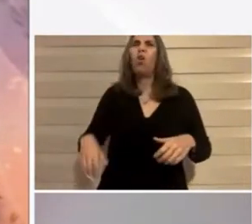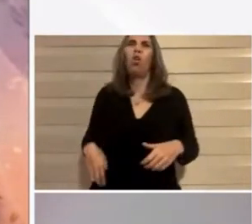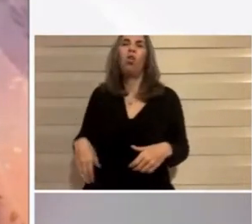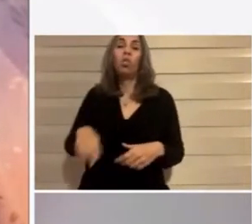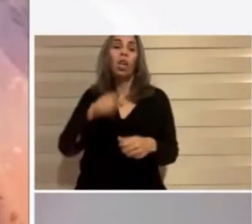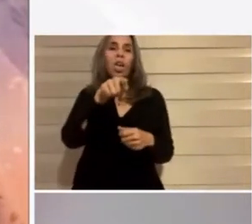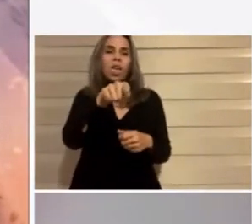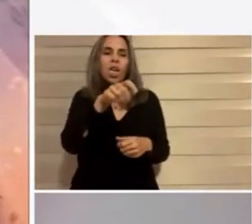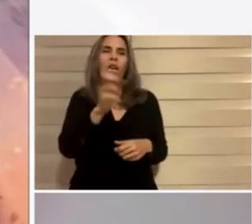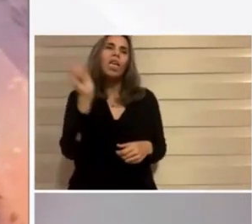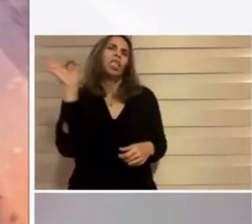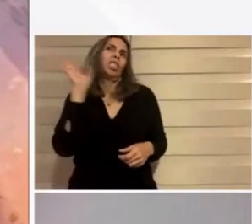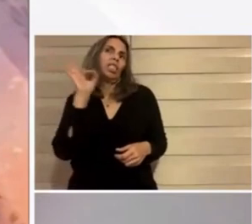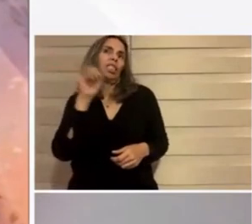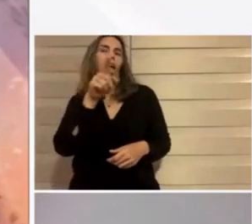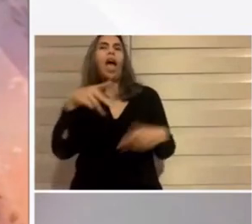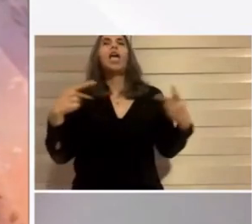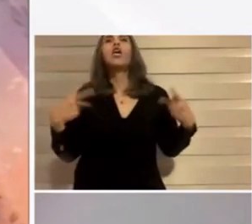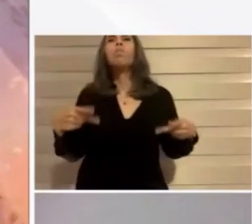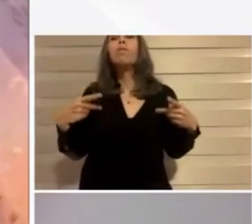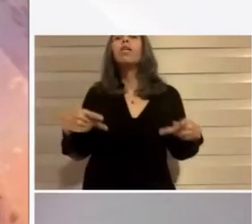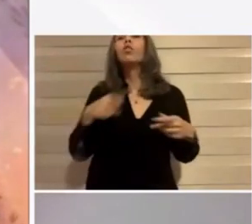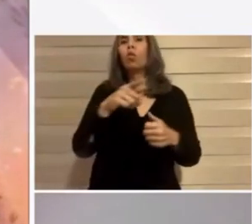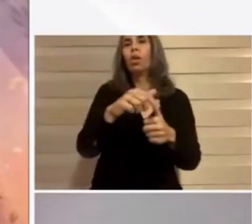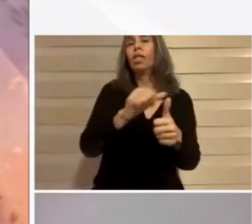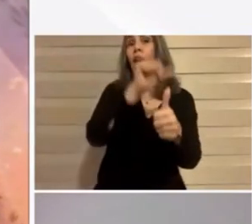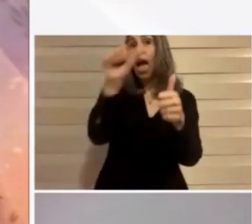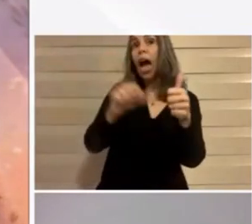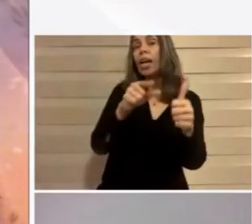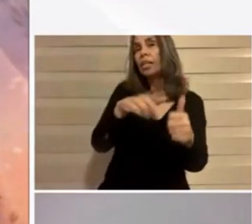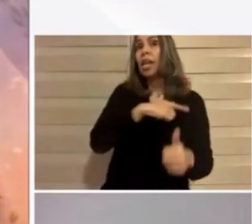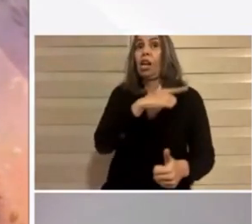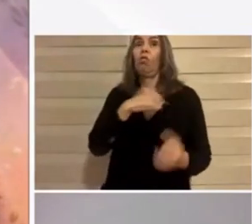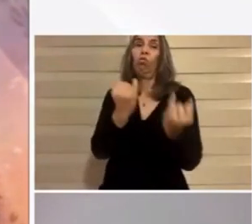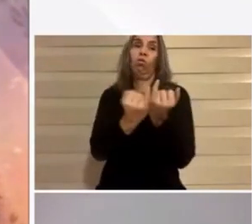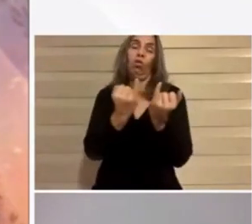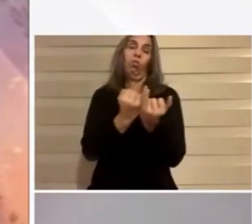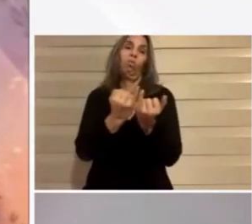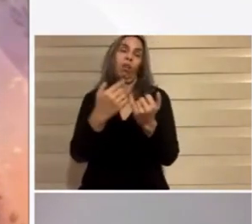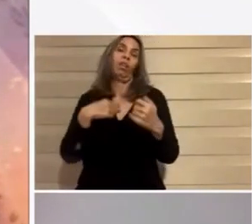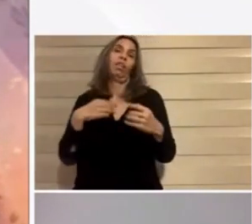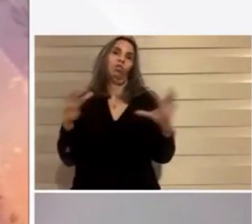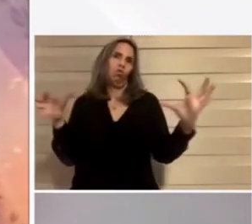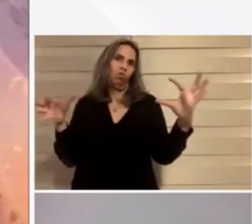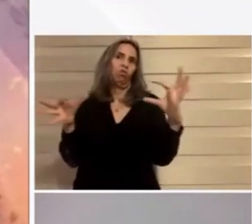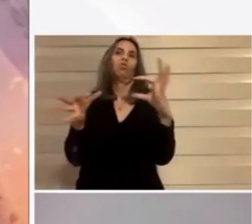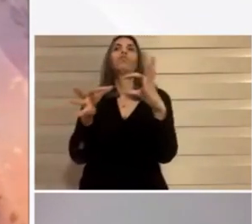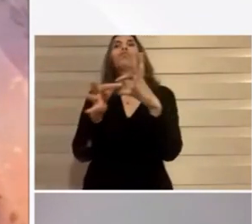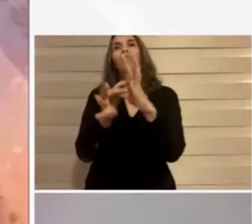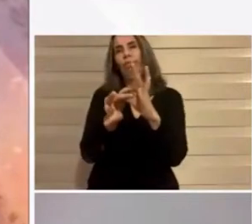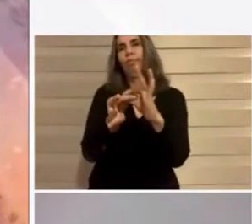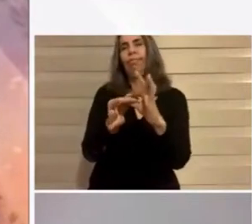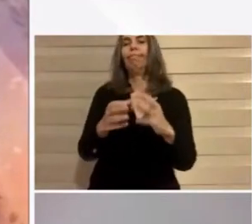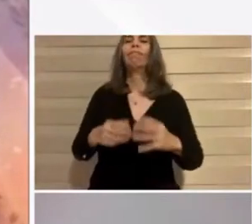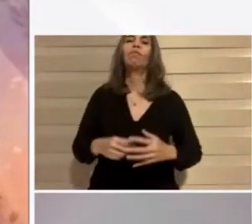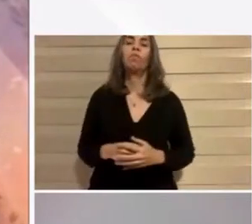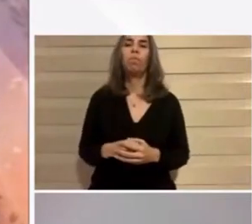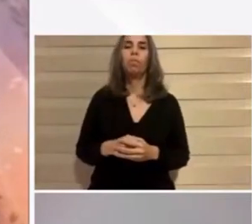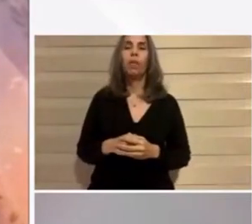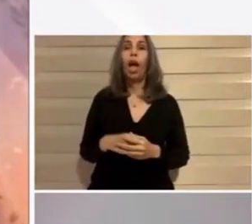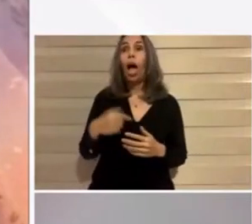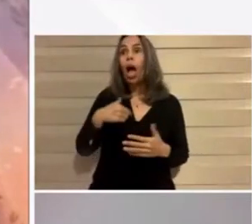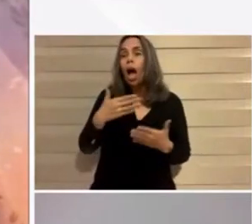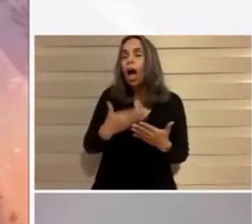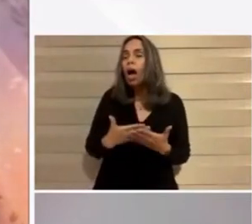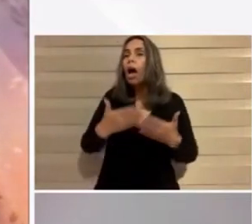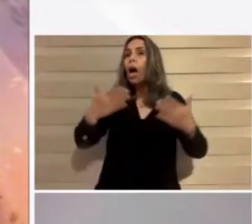conversación y posiblemente tengas amistades que hagas precisamente porque hay esos intereses en común. Yo ahora he sido muy afortunada